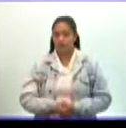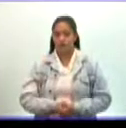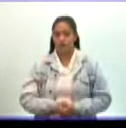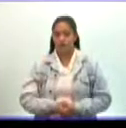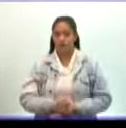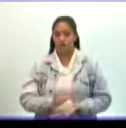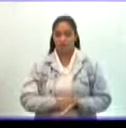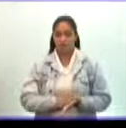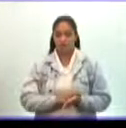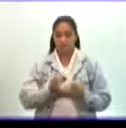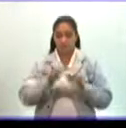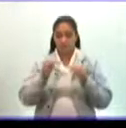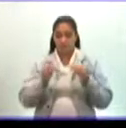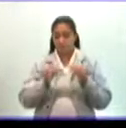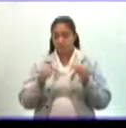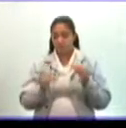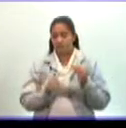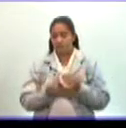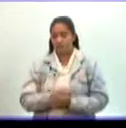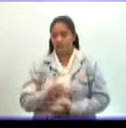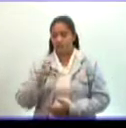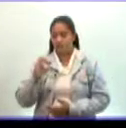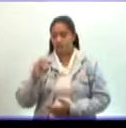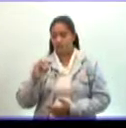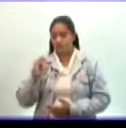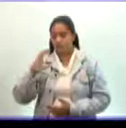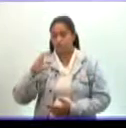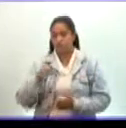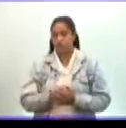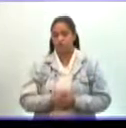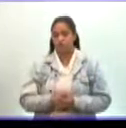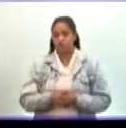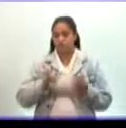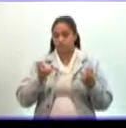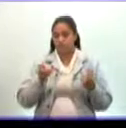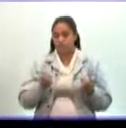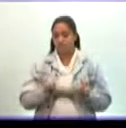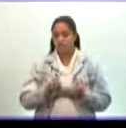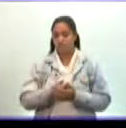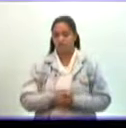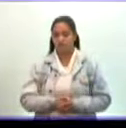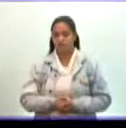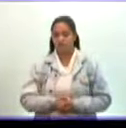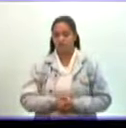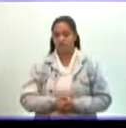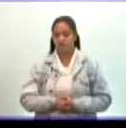simplemente despejo OC y calculo la